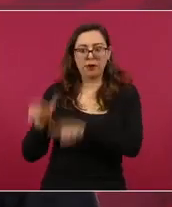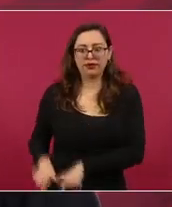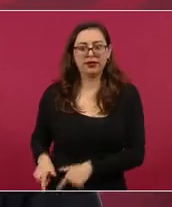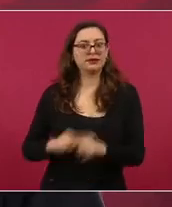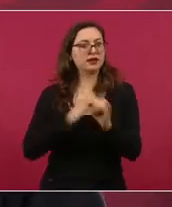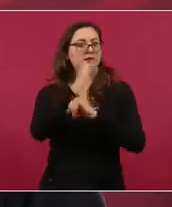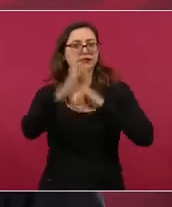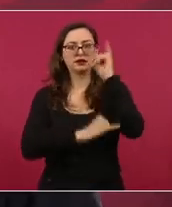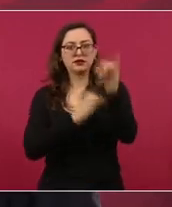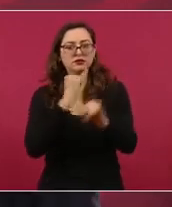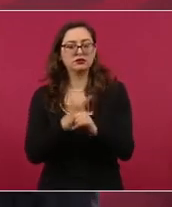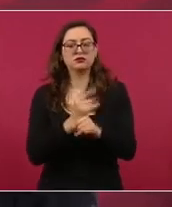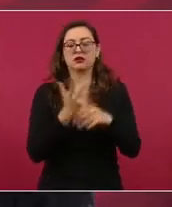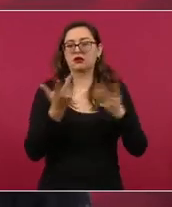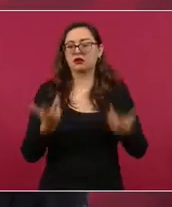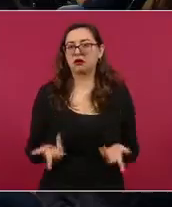sus